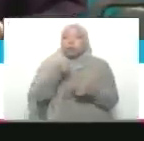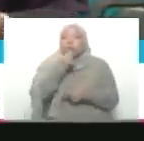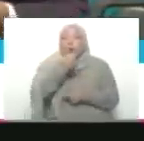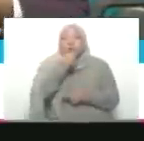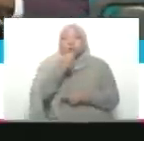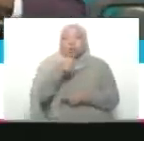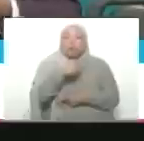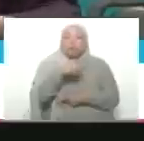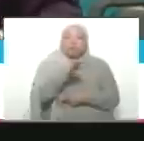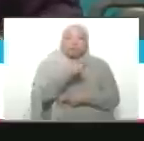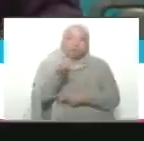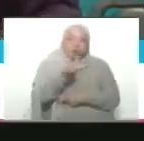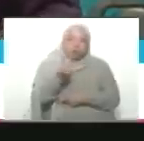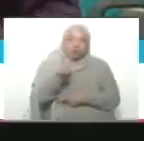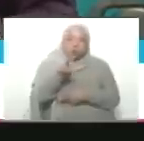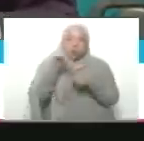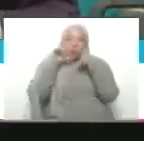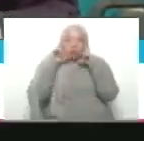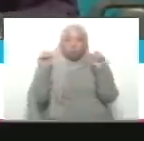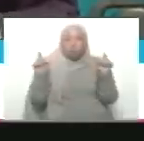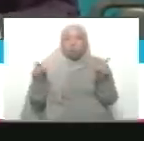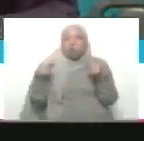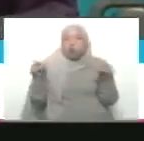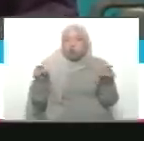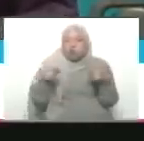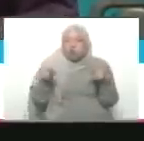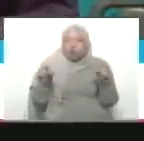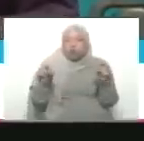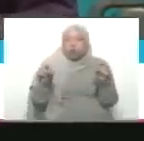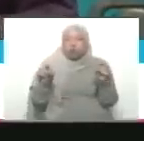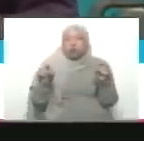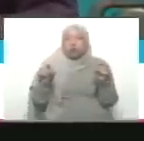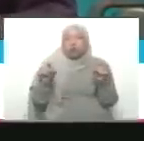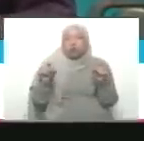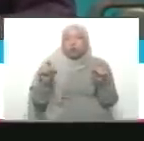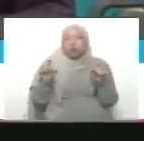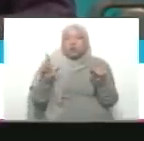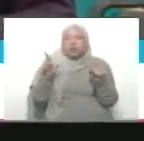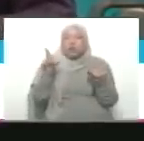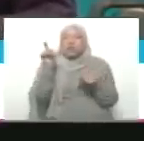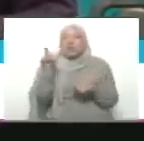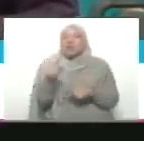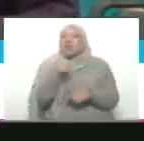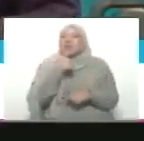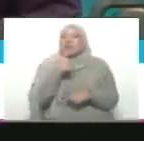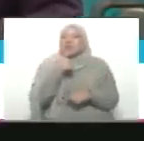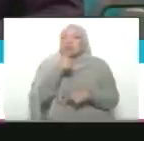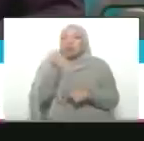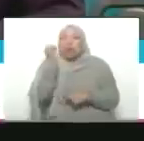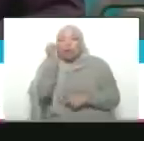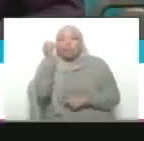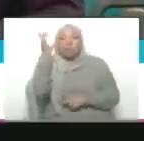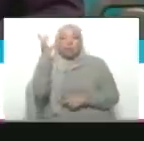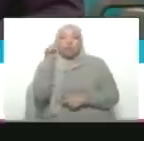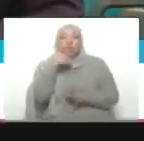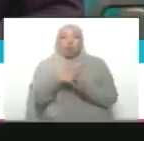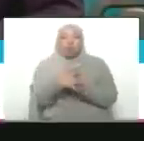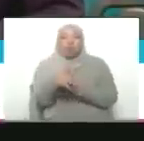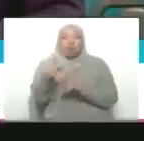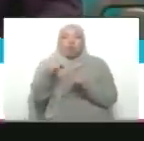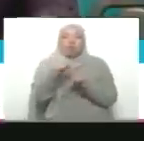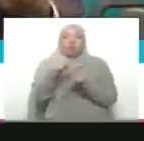venezolano experto musical fue fidia Danilo Escalona quien inventó la